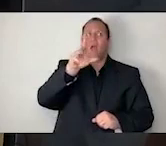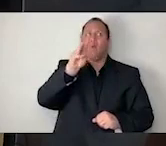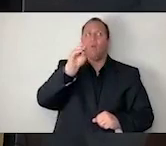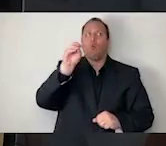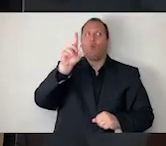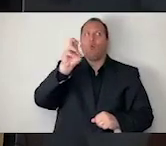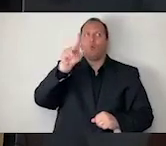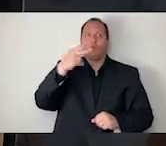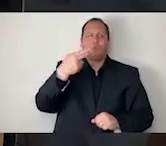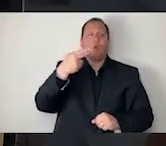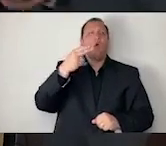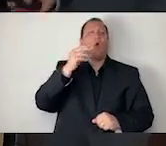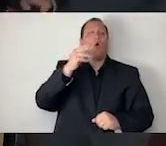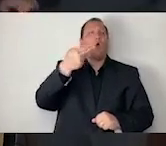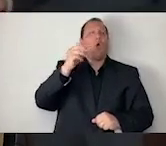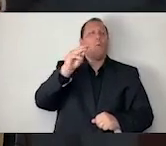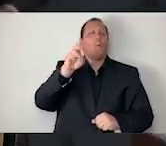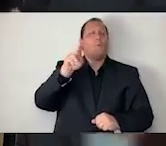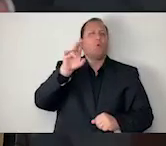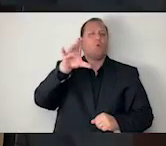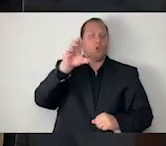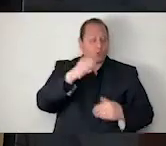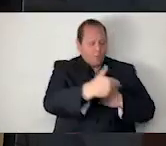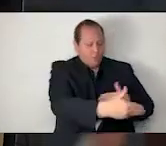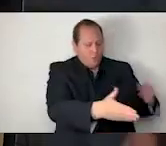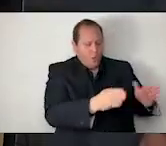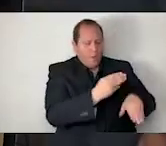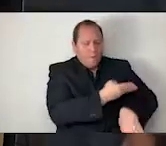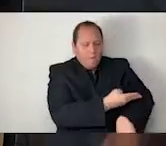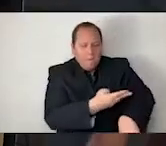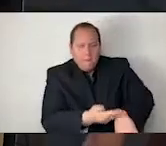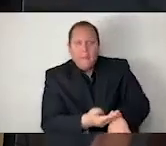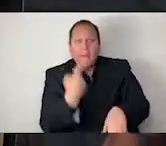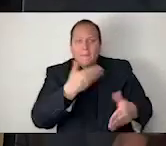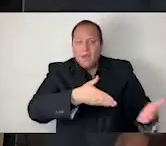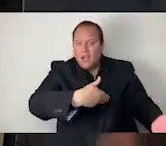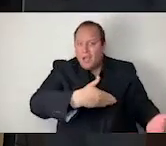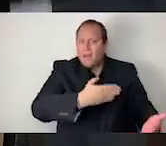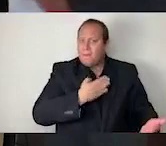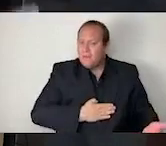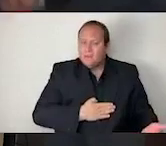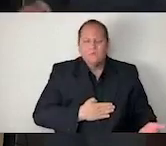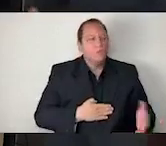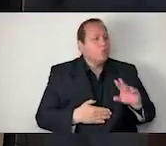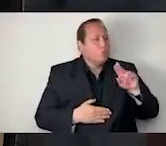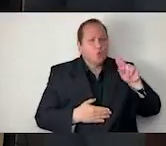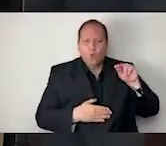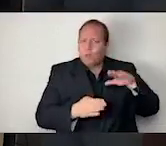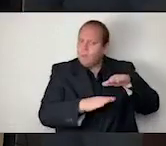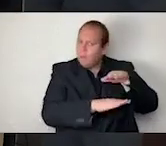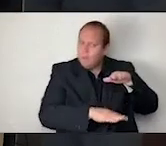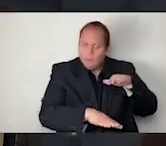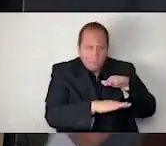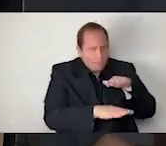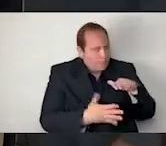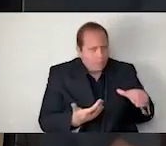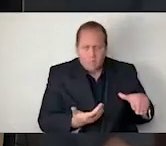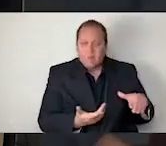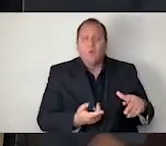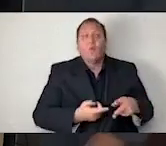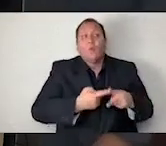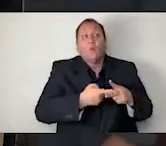de gabinetes de madera para cocina y baño no es una actividad esencial el cálculo está pendiente de los empleados porque no supieron referirnos